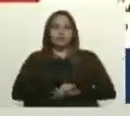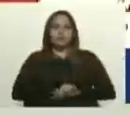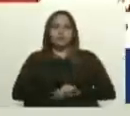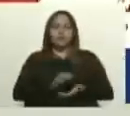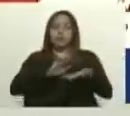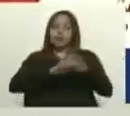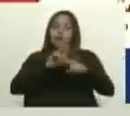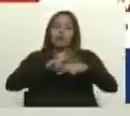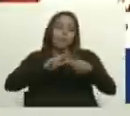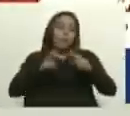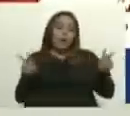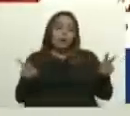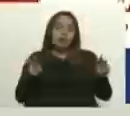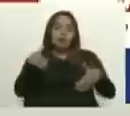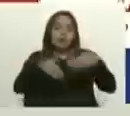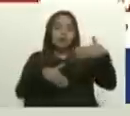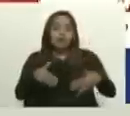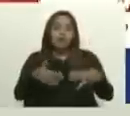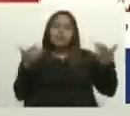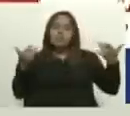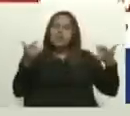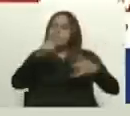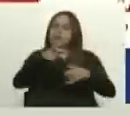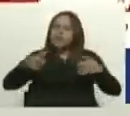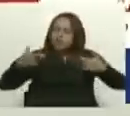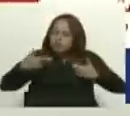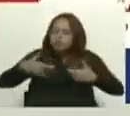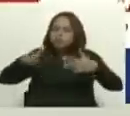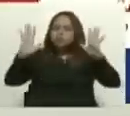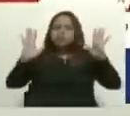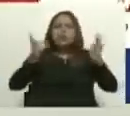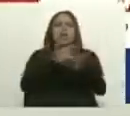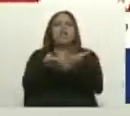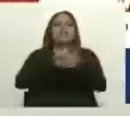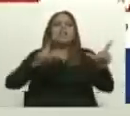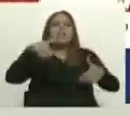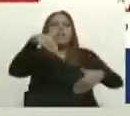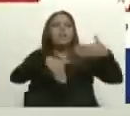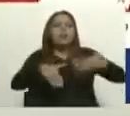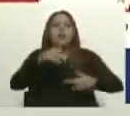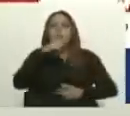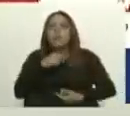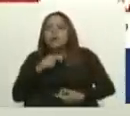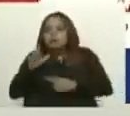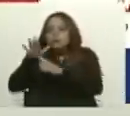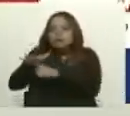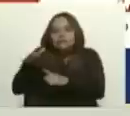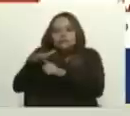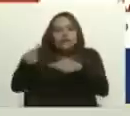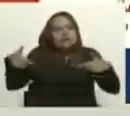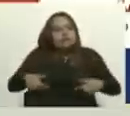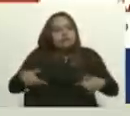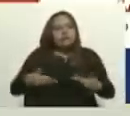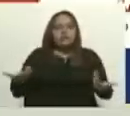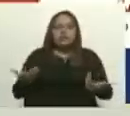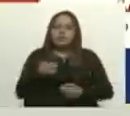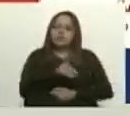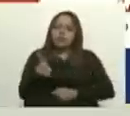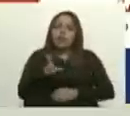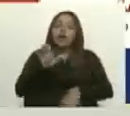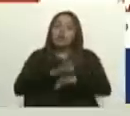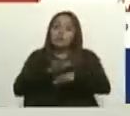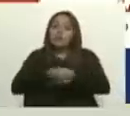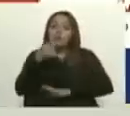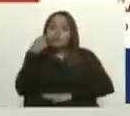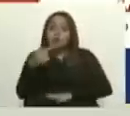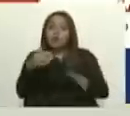en paz, y que dejen que la gente se exprese libremente, sin presiones. Vamos a ver, porque si las acusaciones